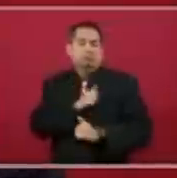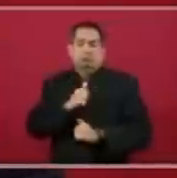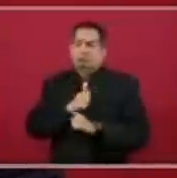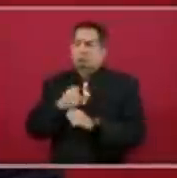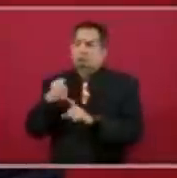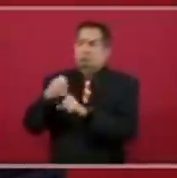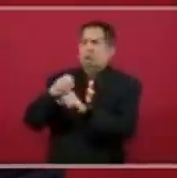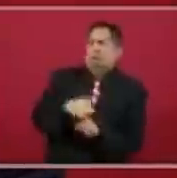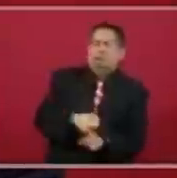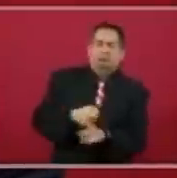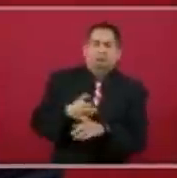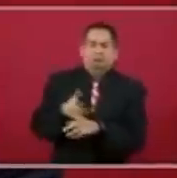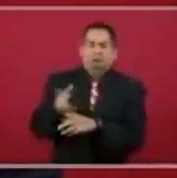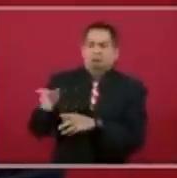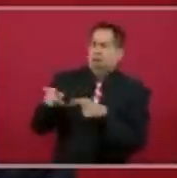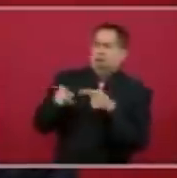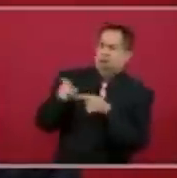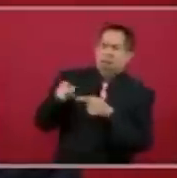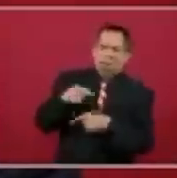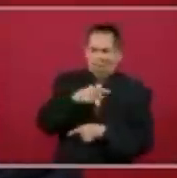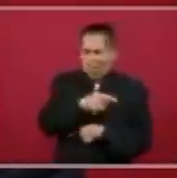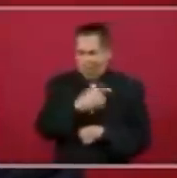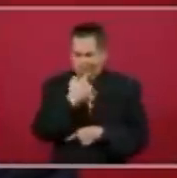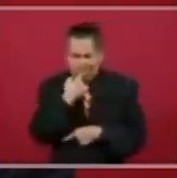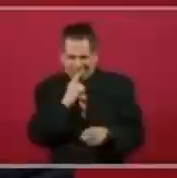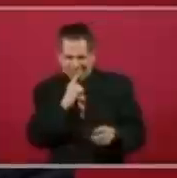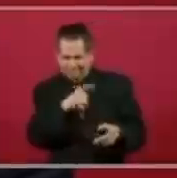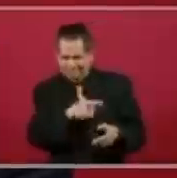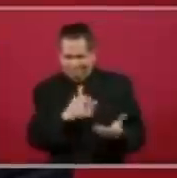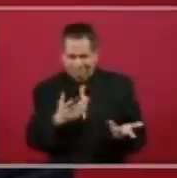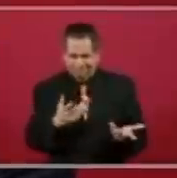fuerza para resolver el problema,